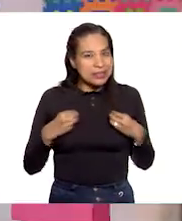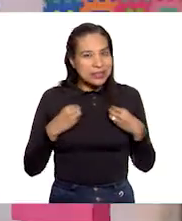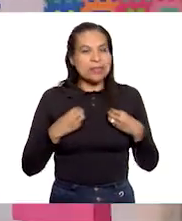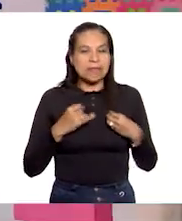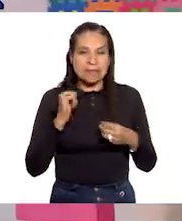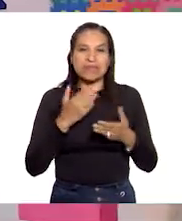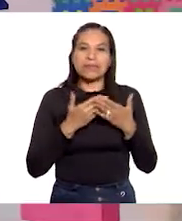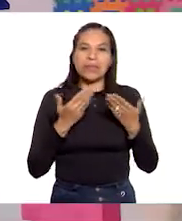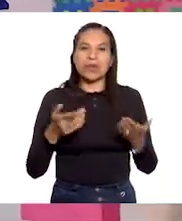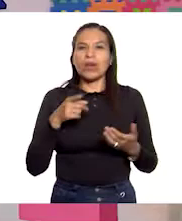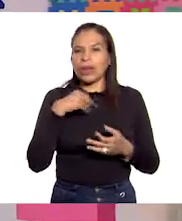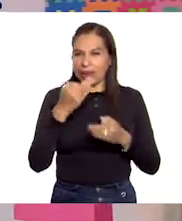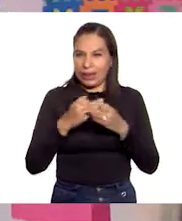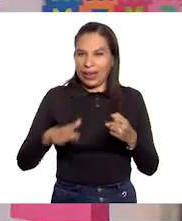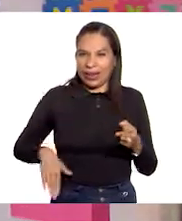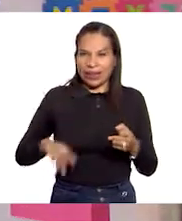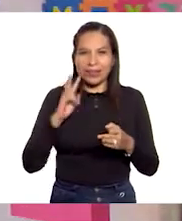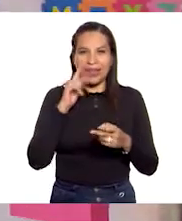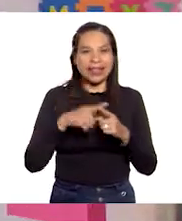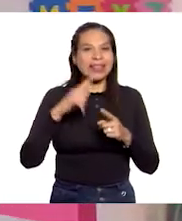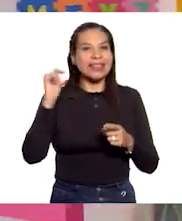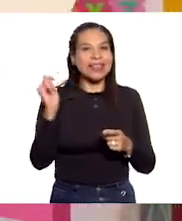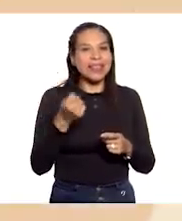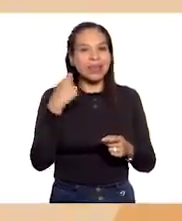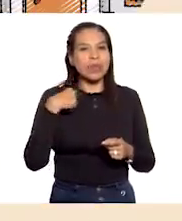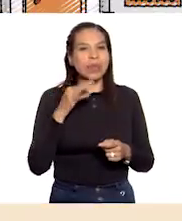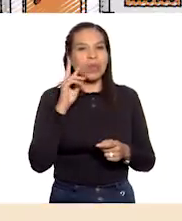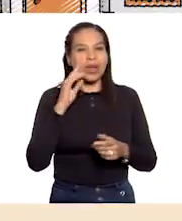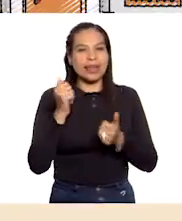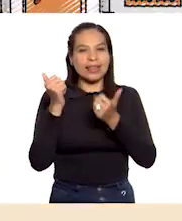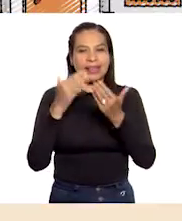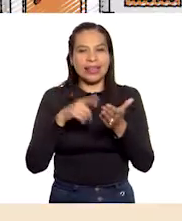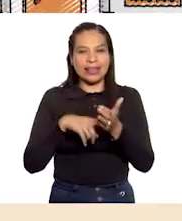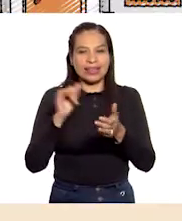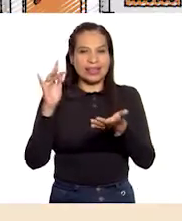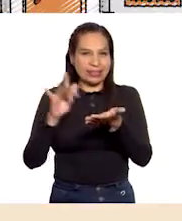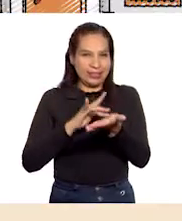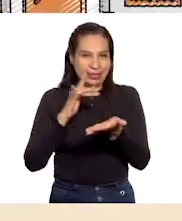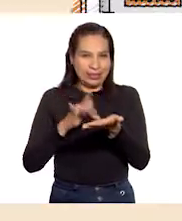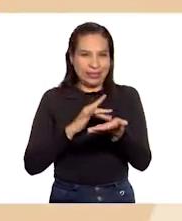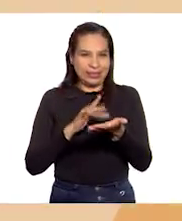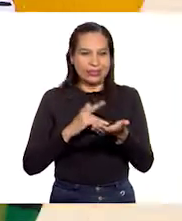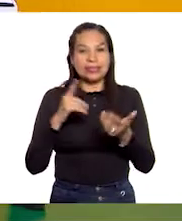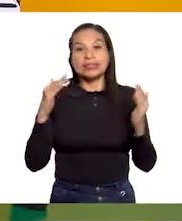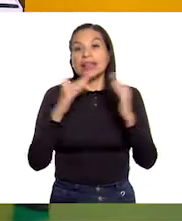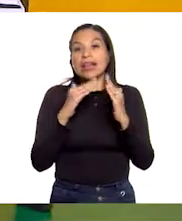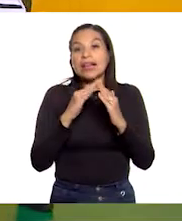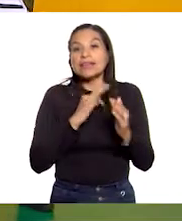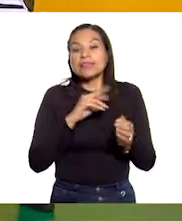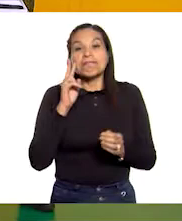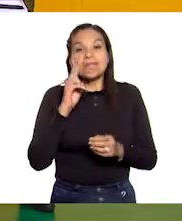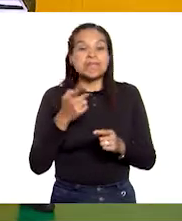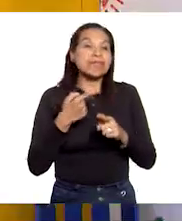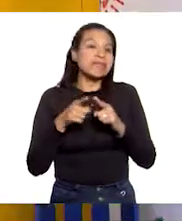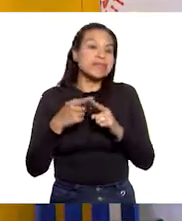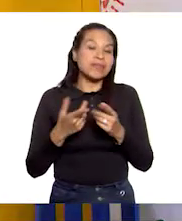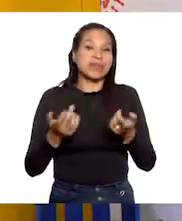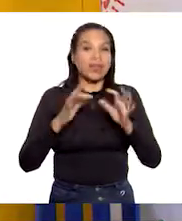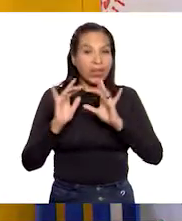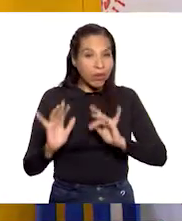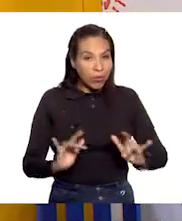Exactamente. Y ahora, como te decía, a través de la tecnología, yo, por ejemplo, traje esta tableta electrónica. Ajá. En casa pudieran hacerlo a través